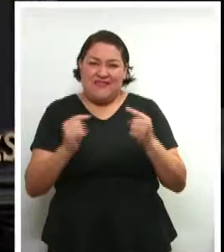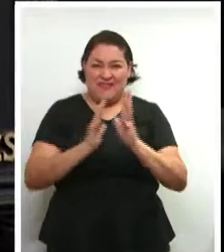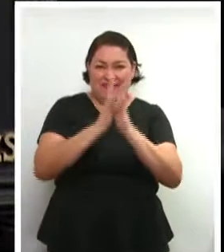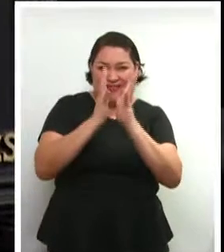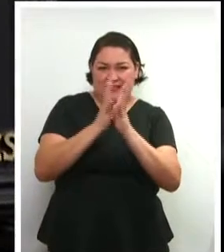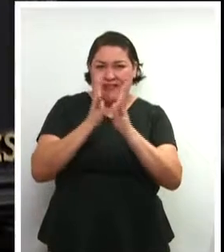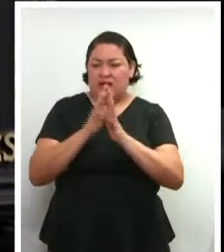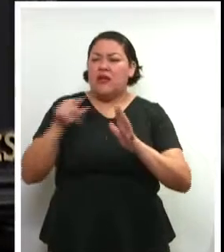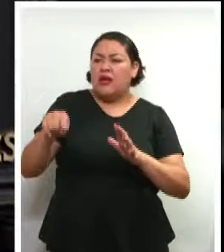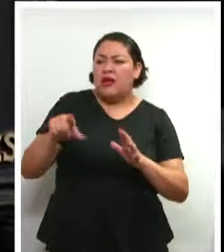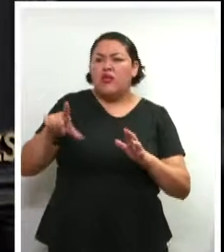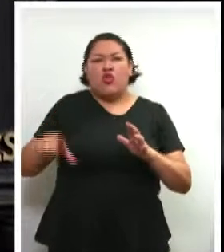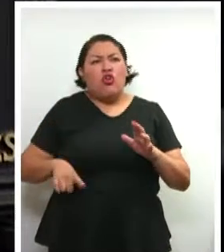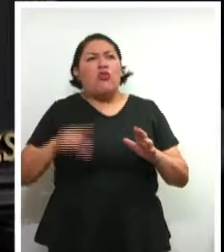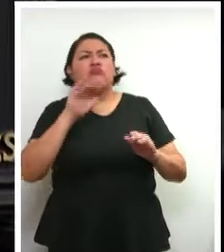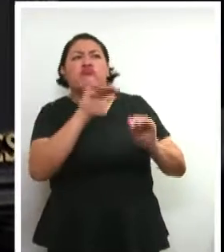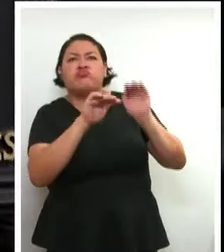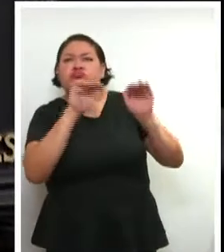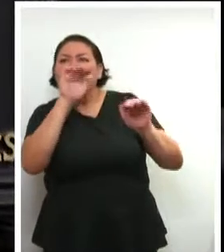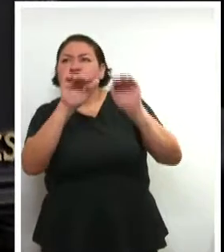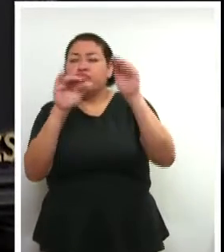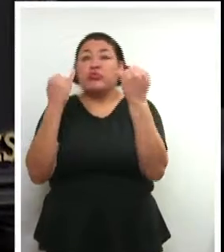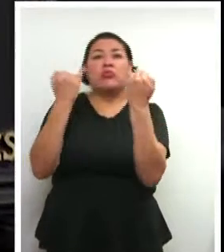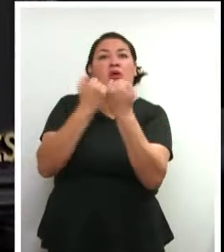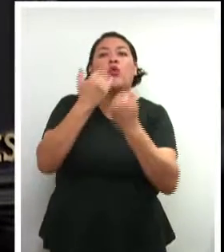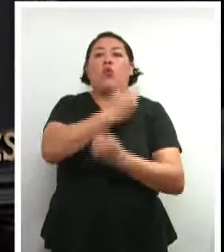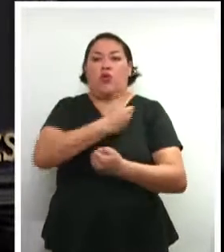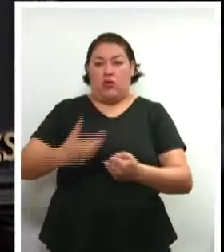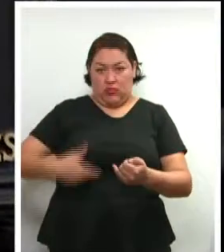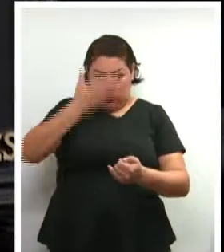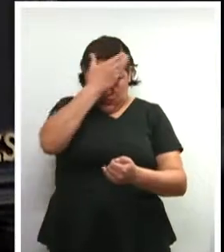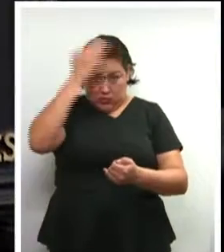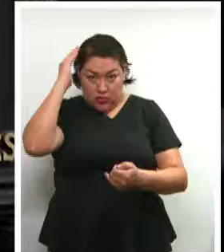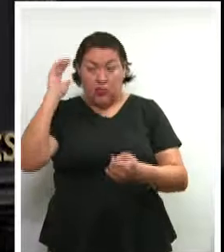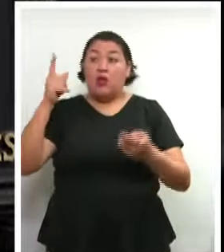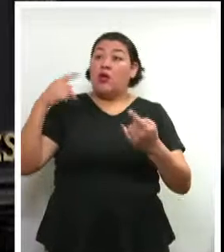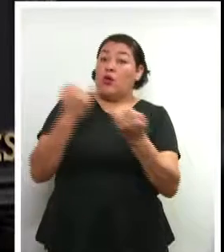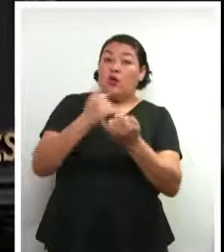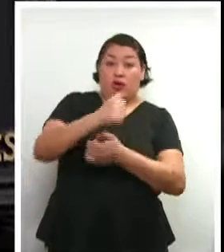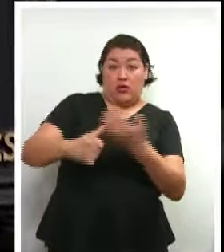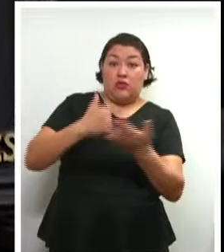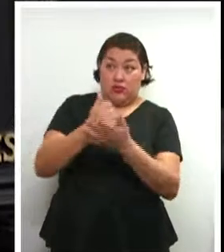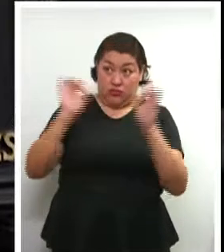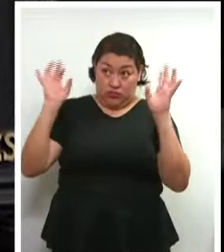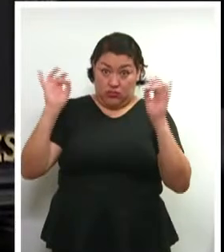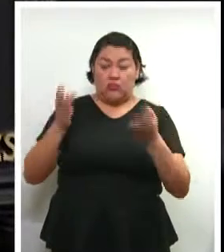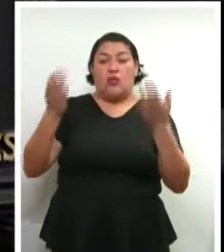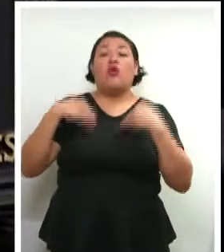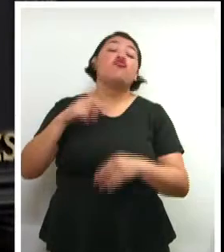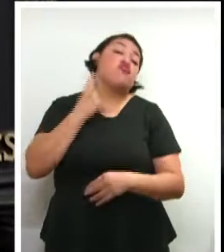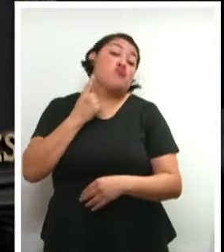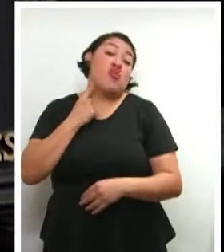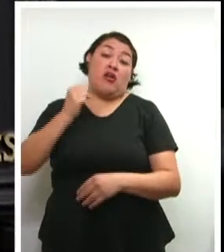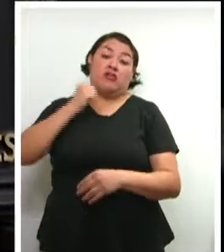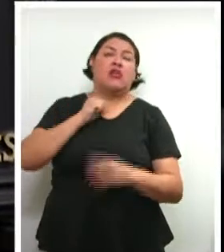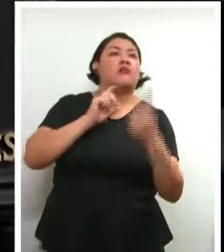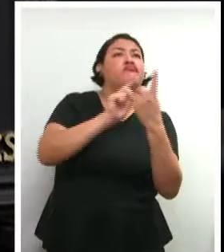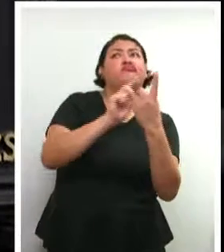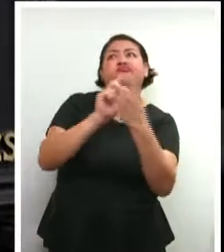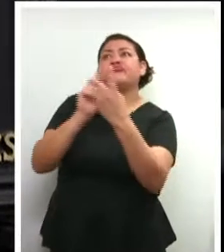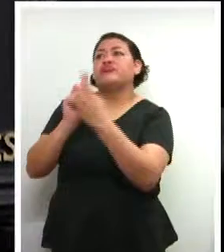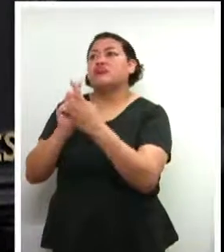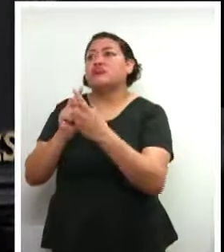a todos los órganos de gobierno, incluyendo al presidente de la República, al jefe de gobierno, a la Cámara de Senadores y a la Cámara de Diputados, sin encontrar